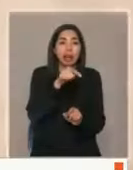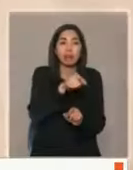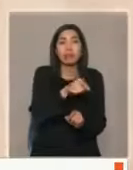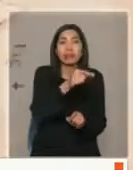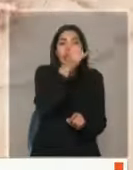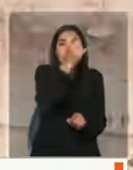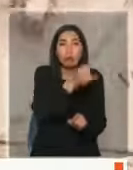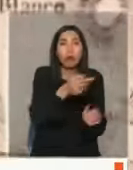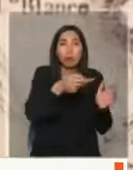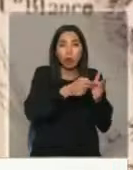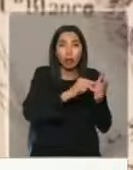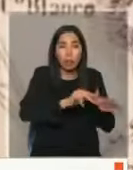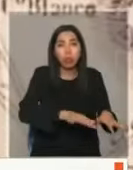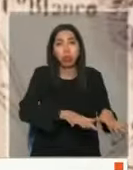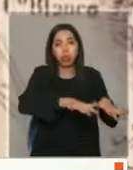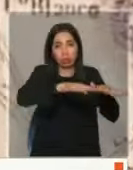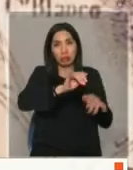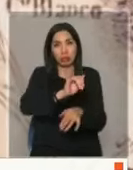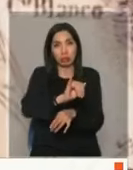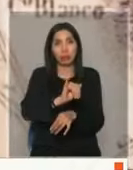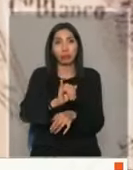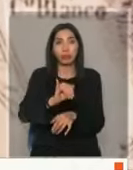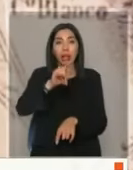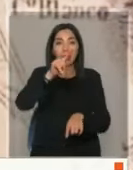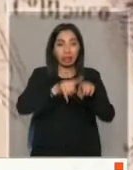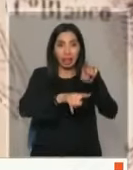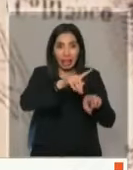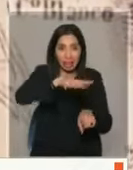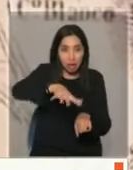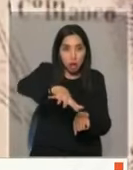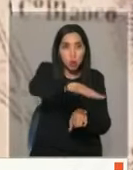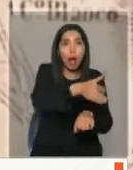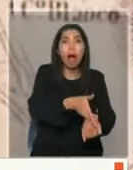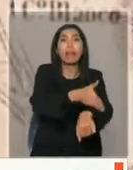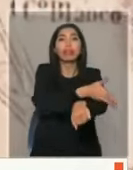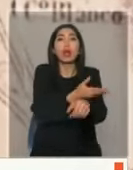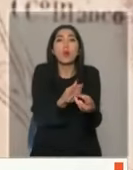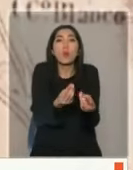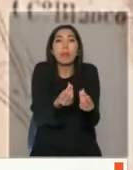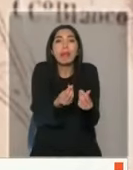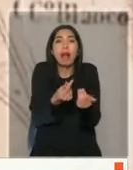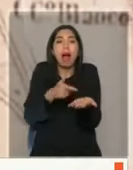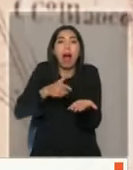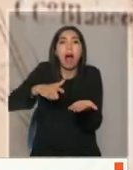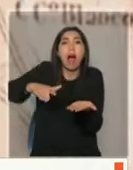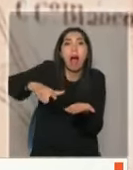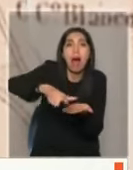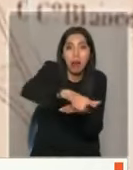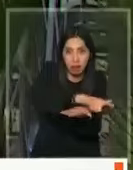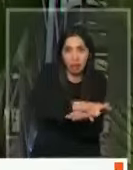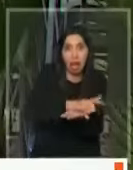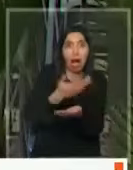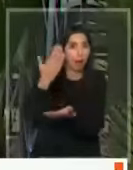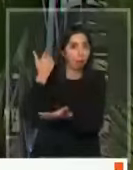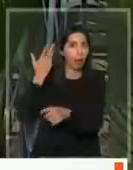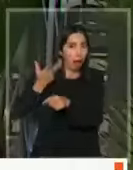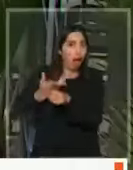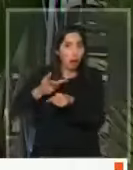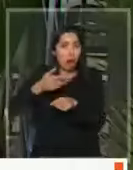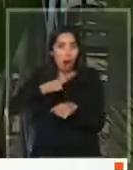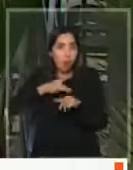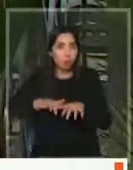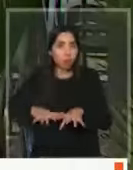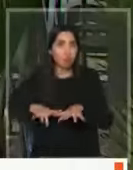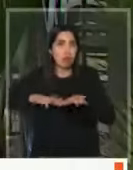la emergencia hay que sumar que el terreno fue un humedal, documentado y probado. Históricamente registró inundaciones. Era una zona que